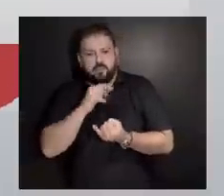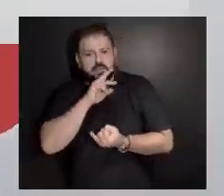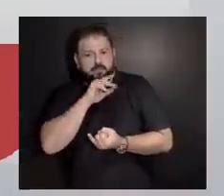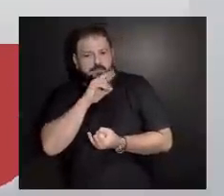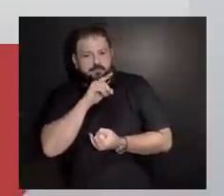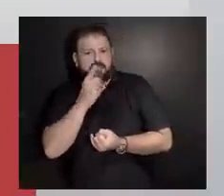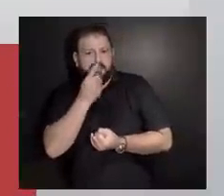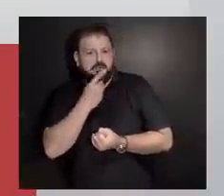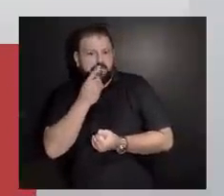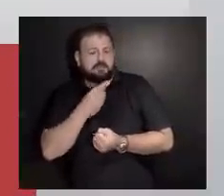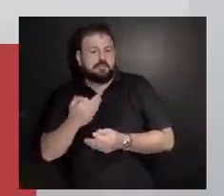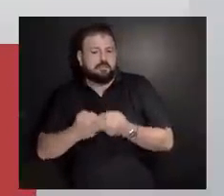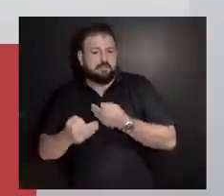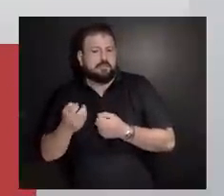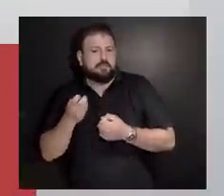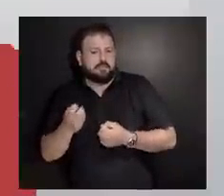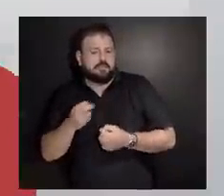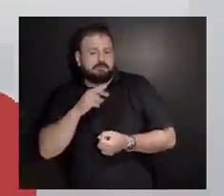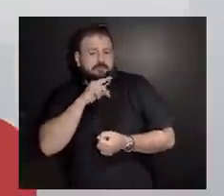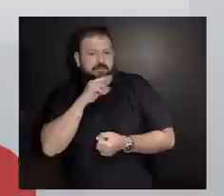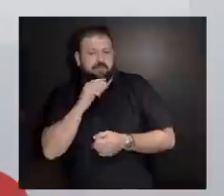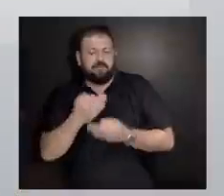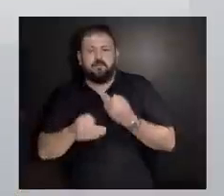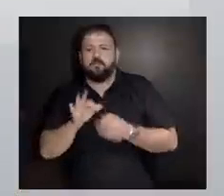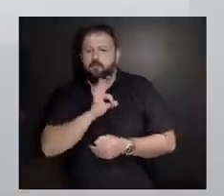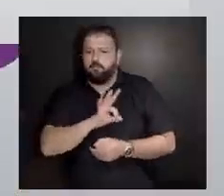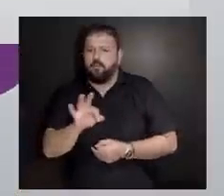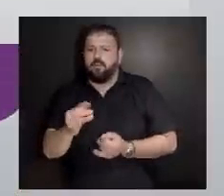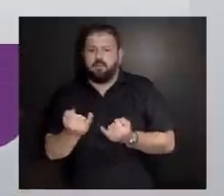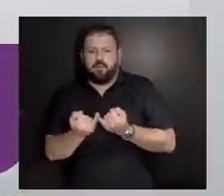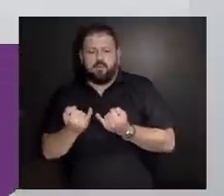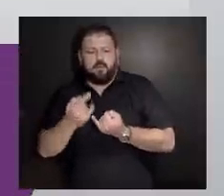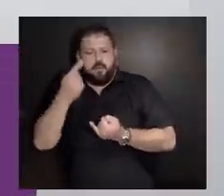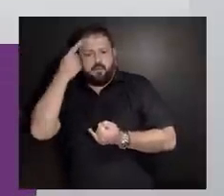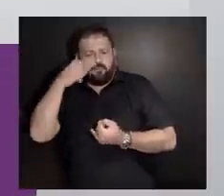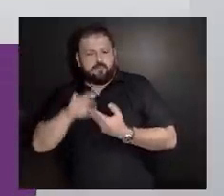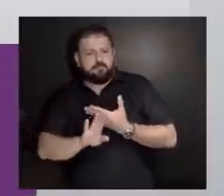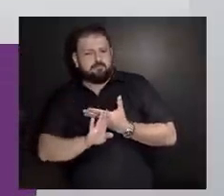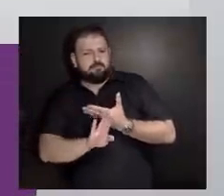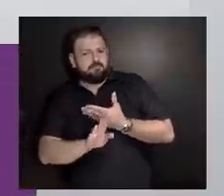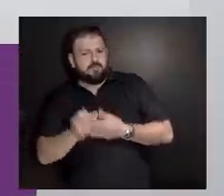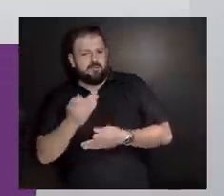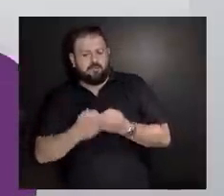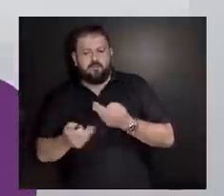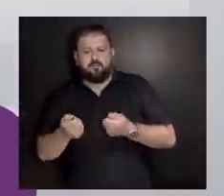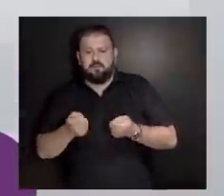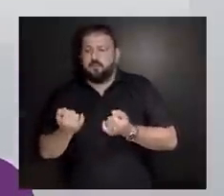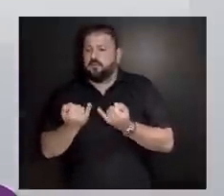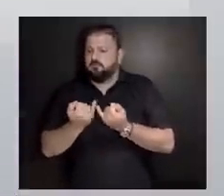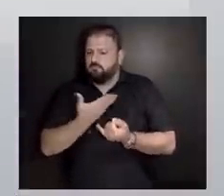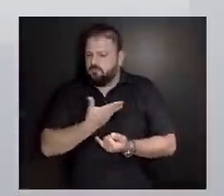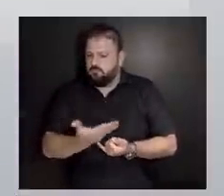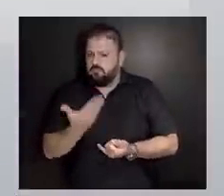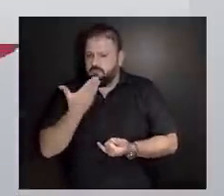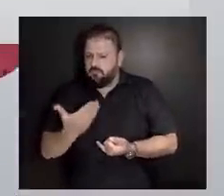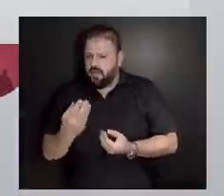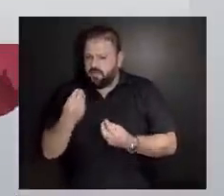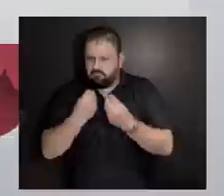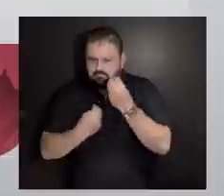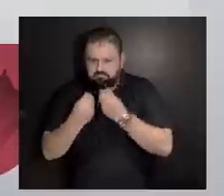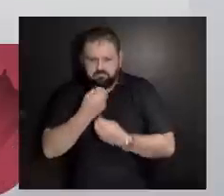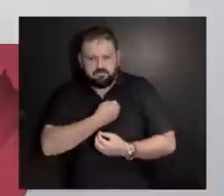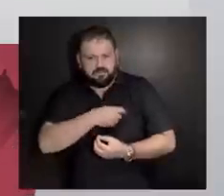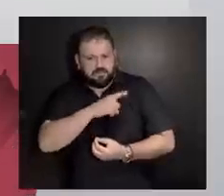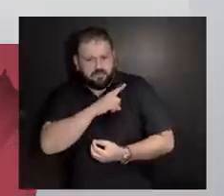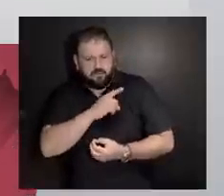es una enfermedad que se puede prevenir o que se puede mantener, ¿no? Con una buena alimentación. Entonces, bueno, todo esto